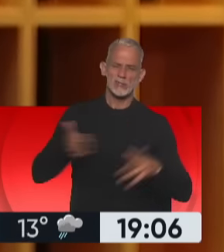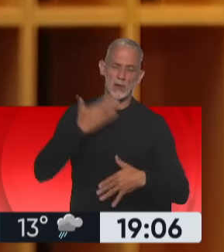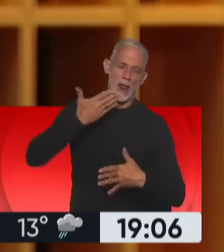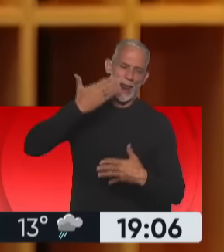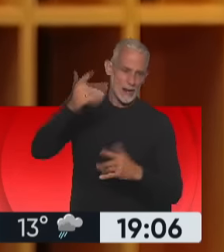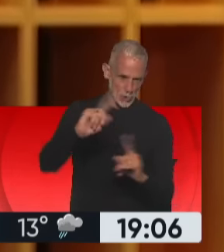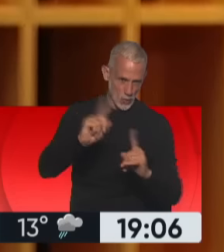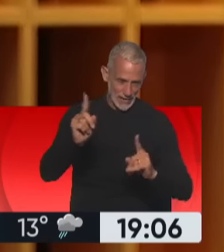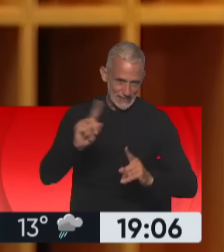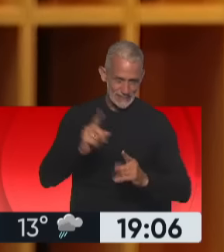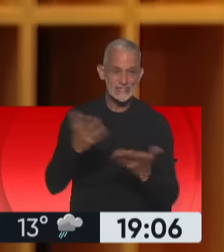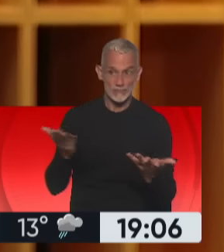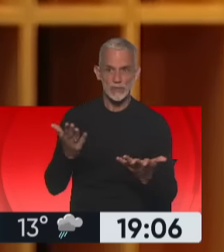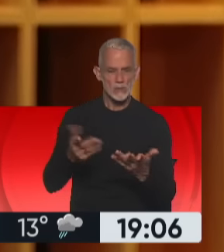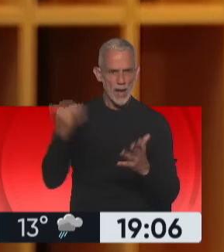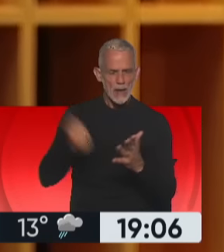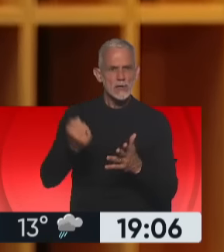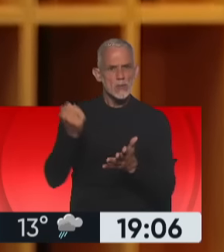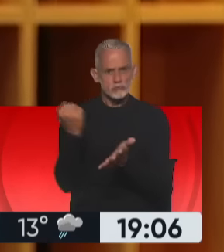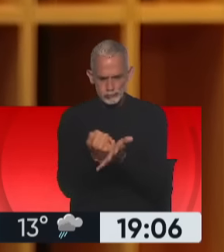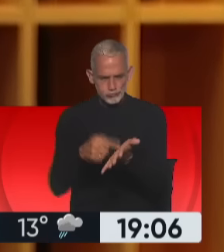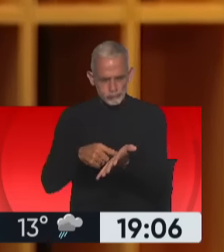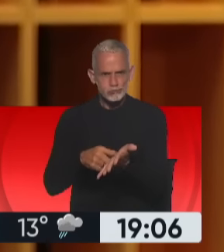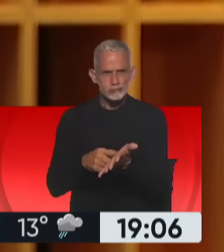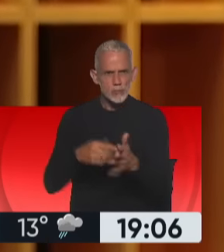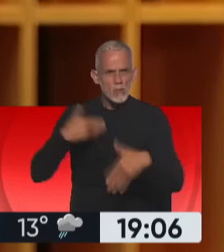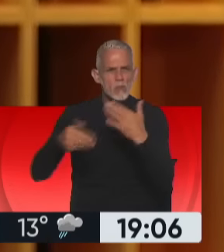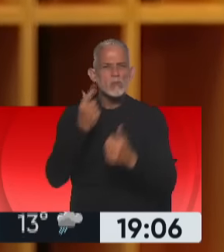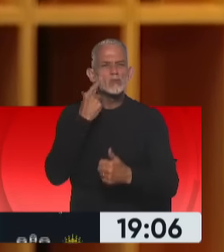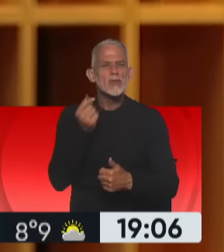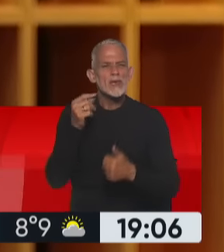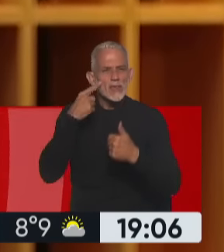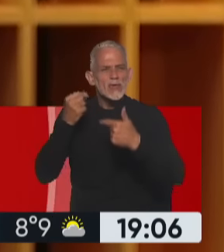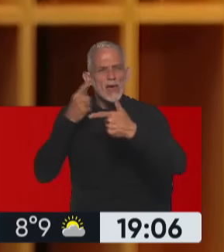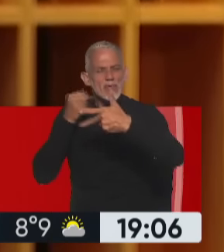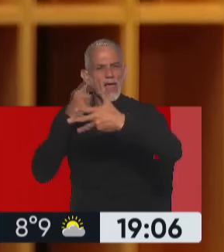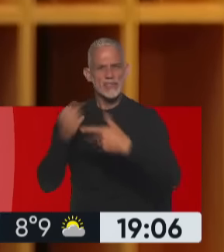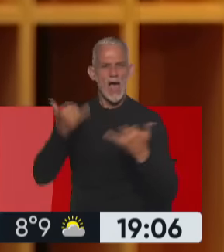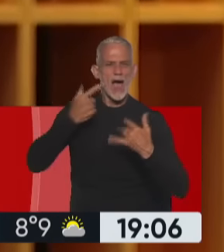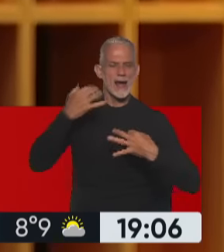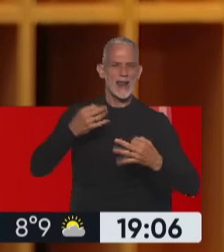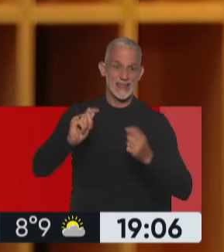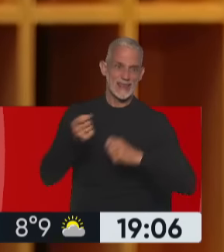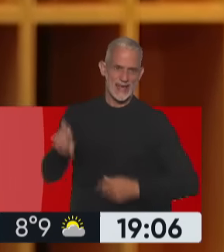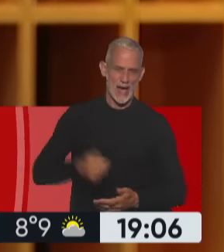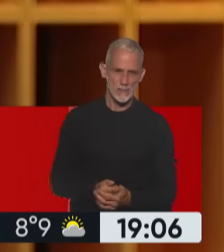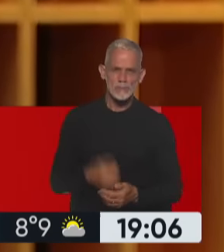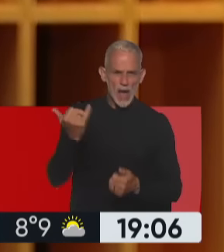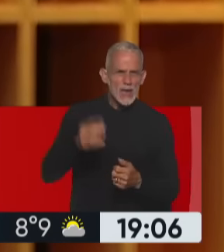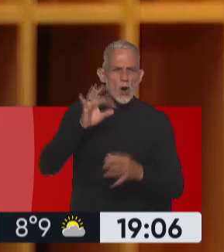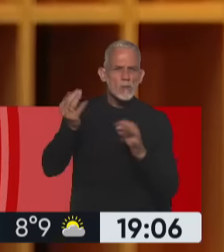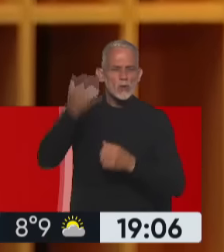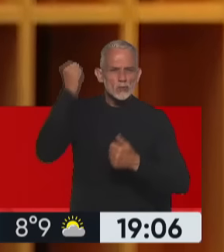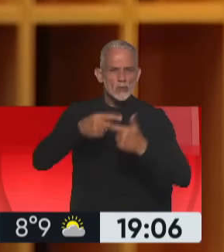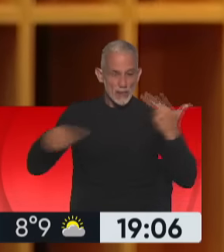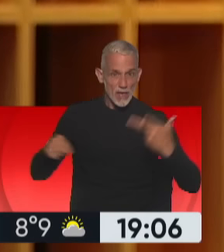un compromiso grabado en piedra que día a día será materializado en la realidad, porque tenemos una enorme cantidad de oportunidades